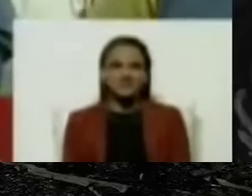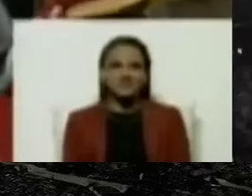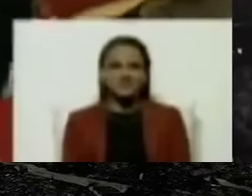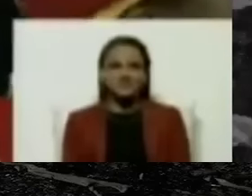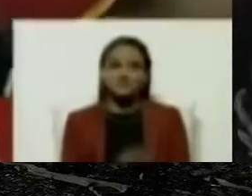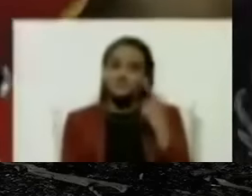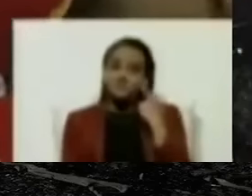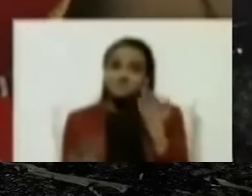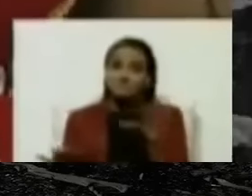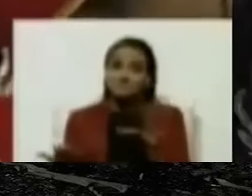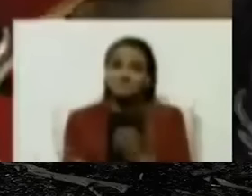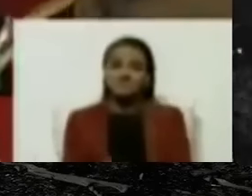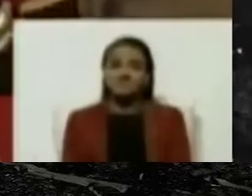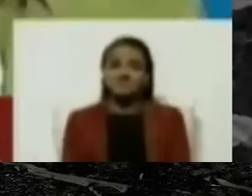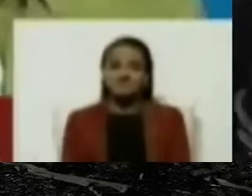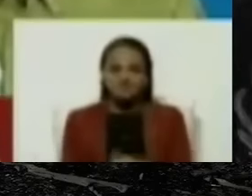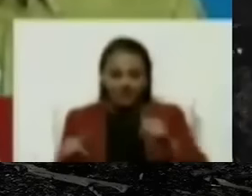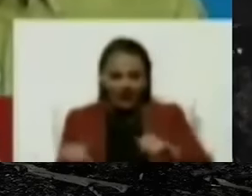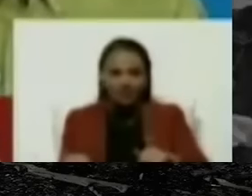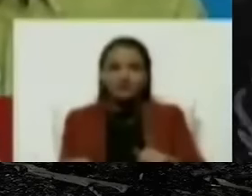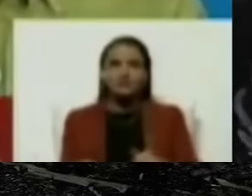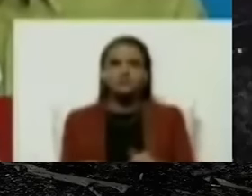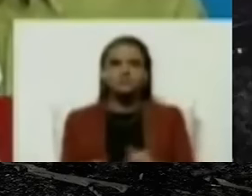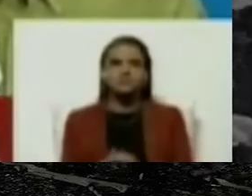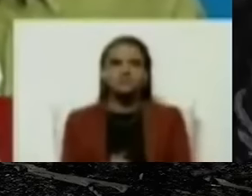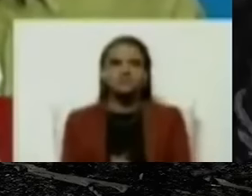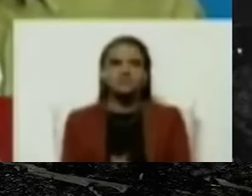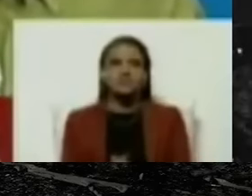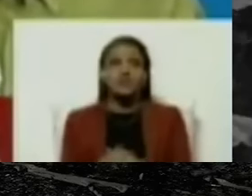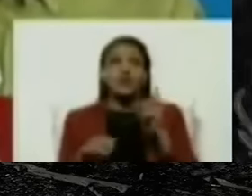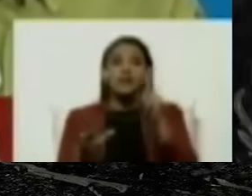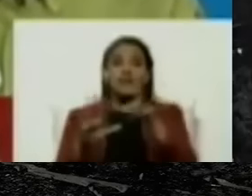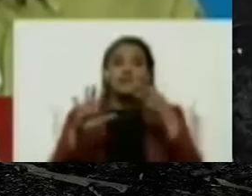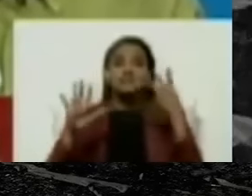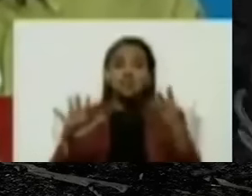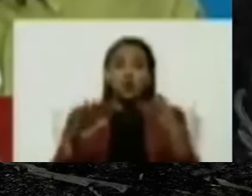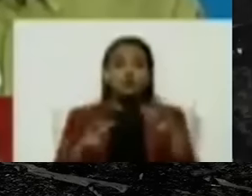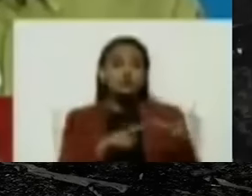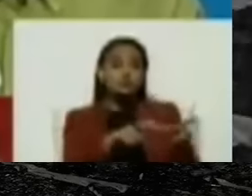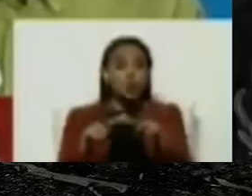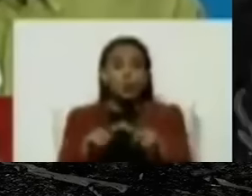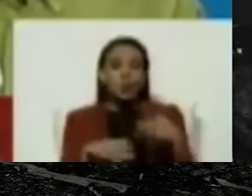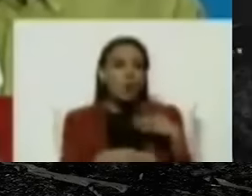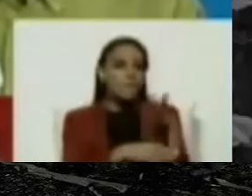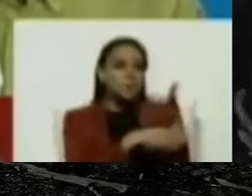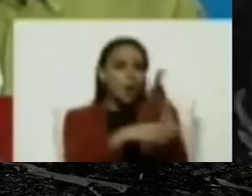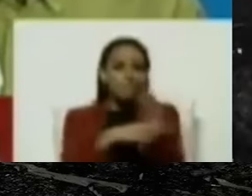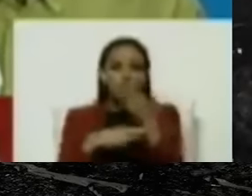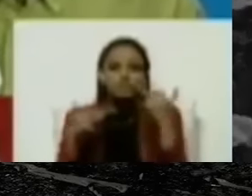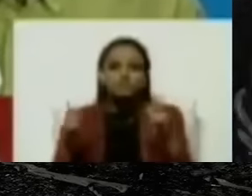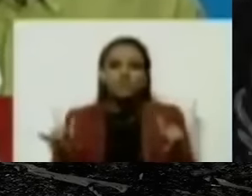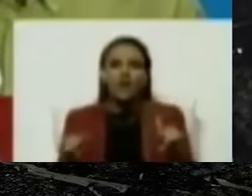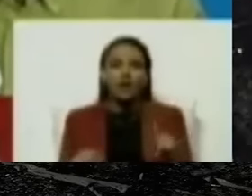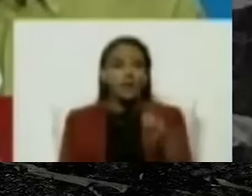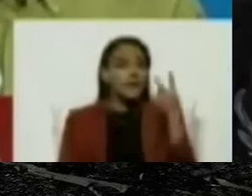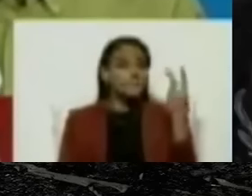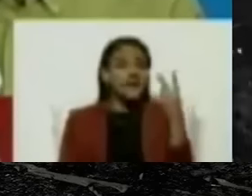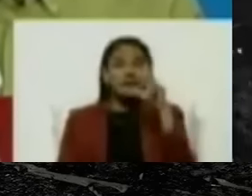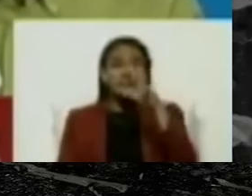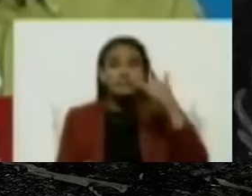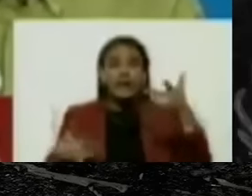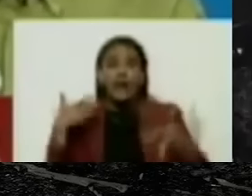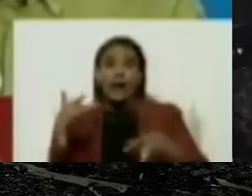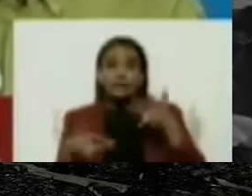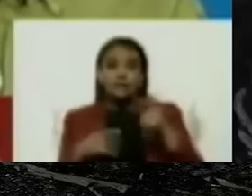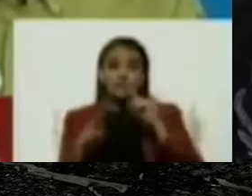Mira, aquí está, mira, 18 ciudades, hicimos 23 actividades,